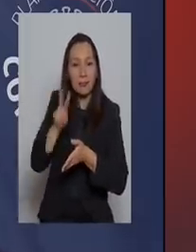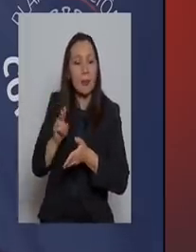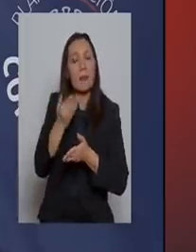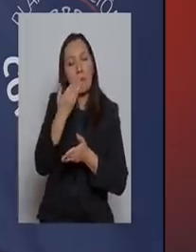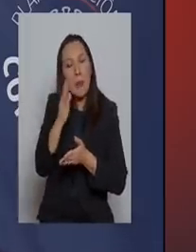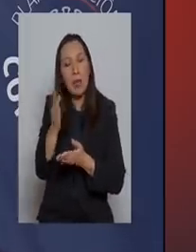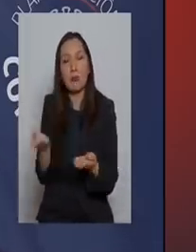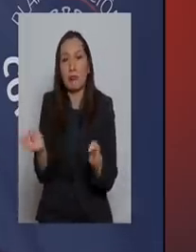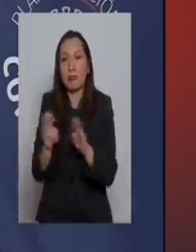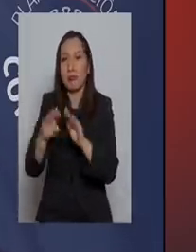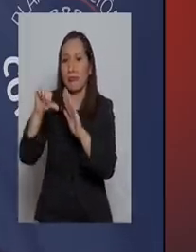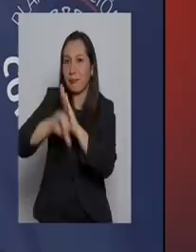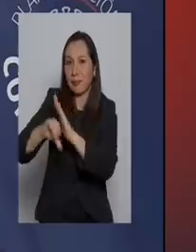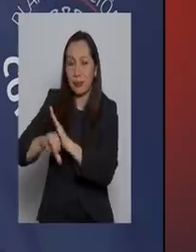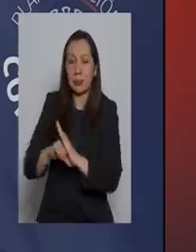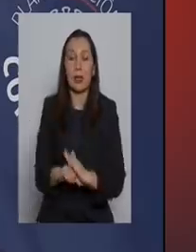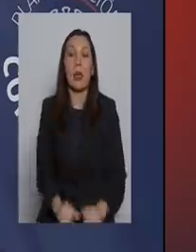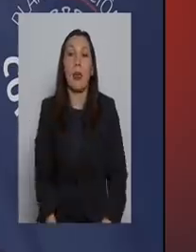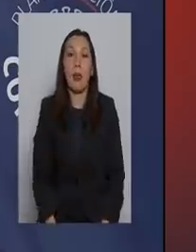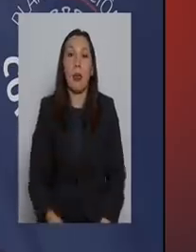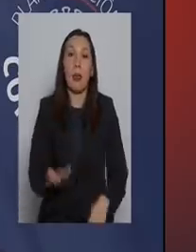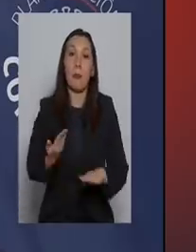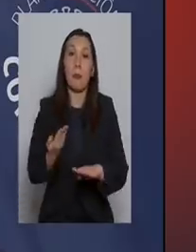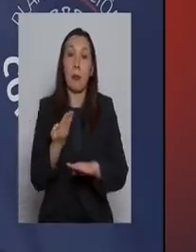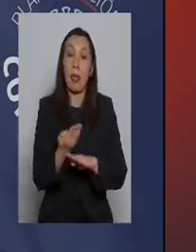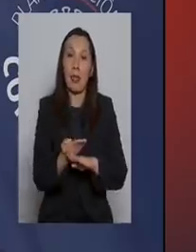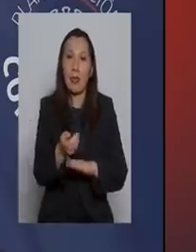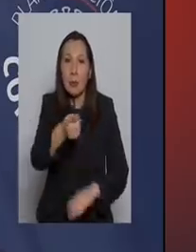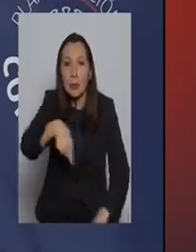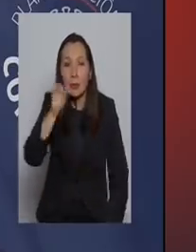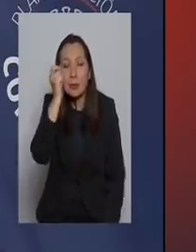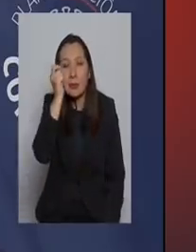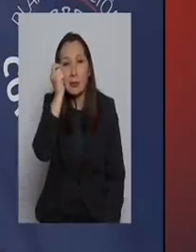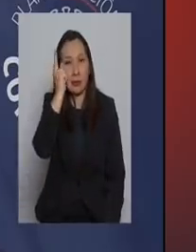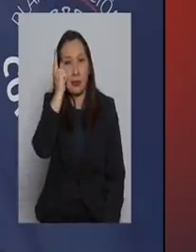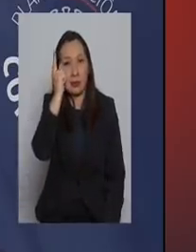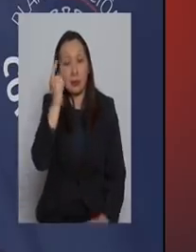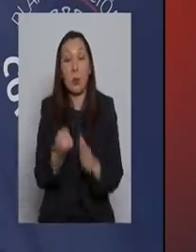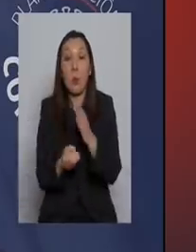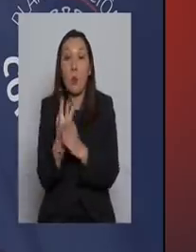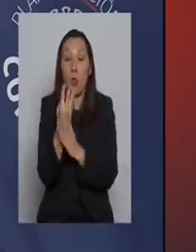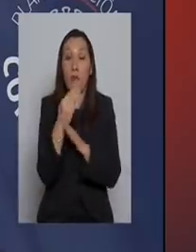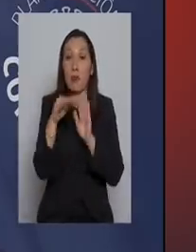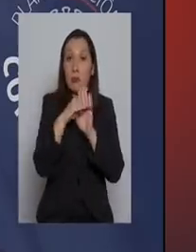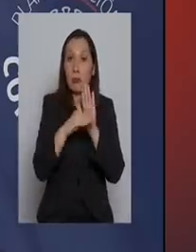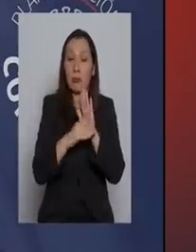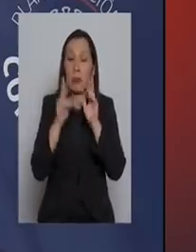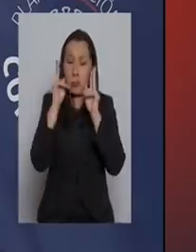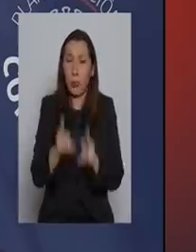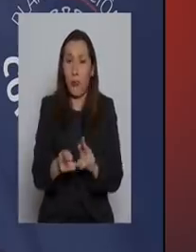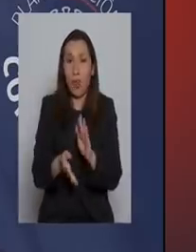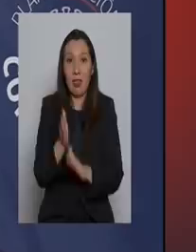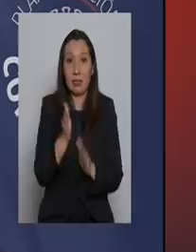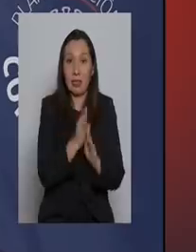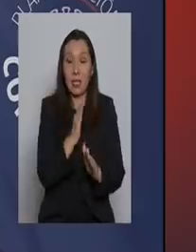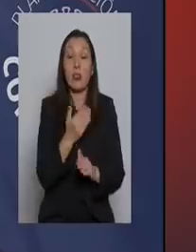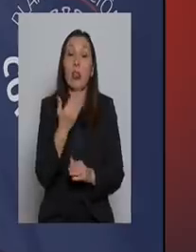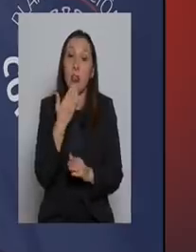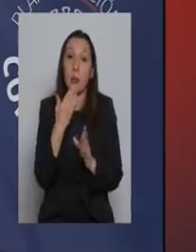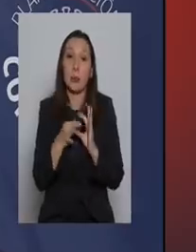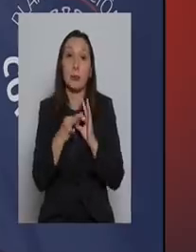sector. Pedimos comprensión a estas nuevas medidas de restricción.